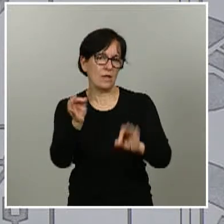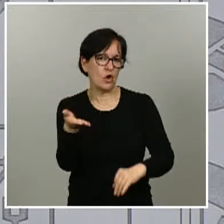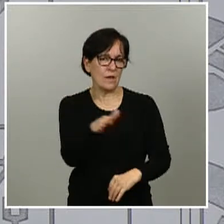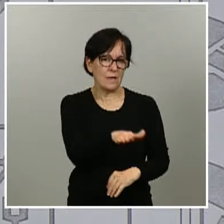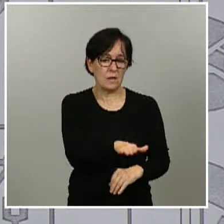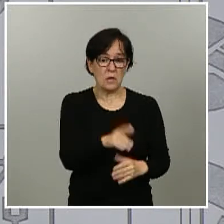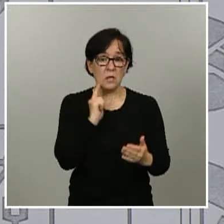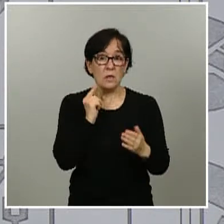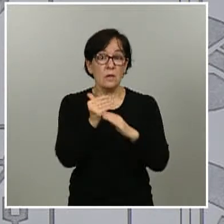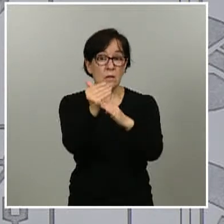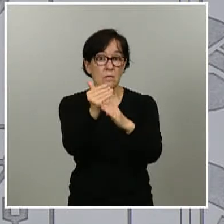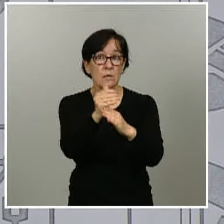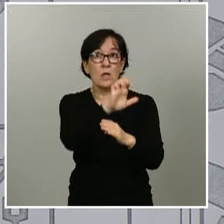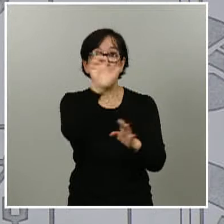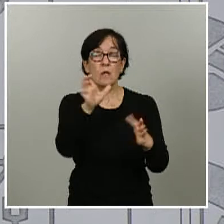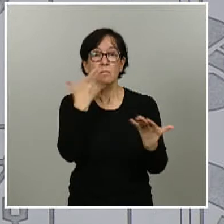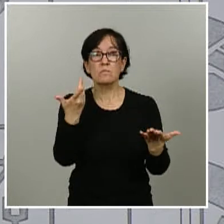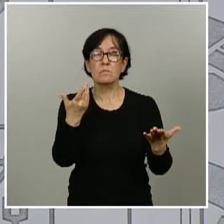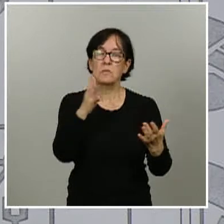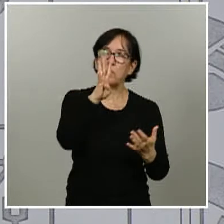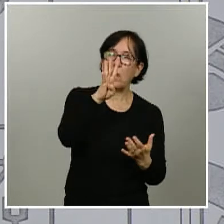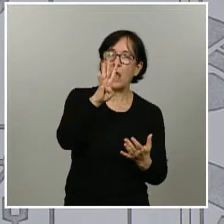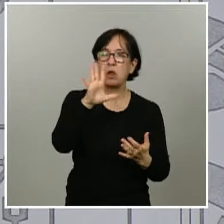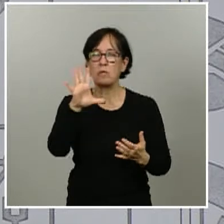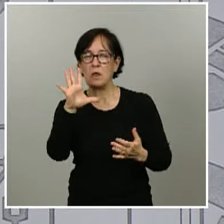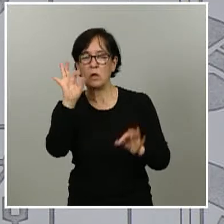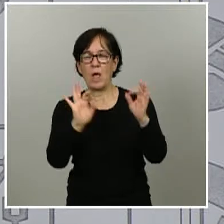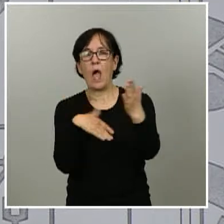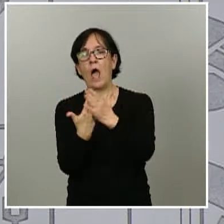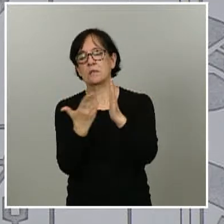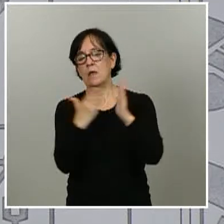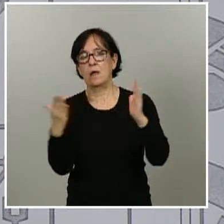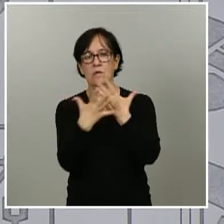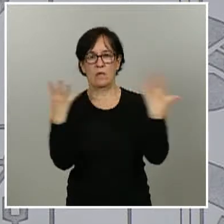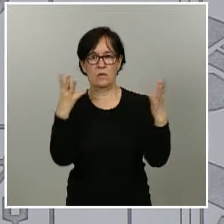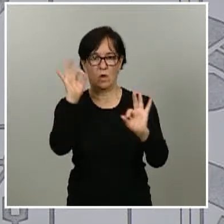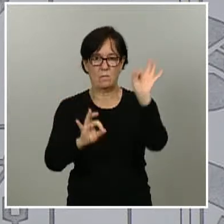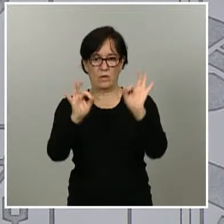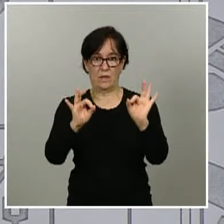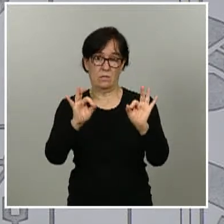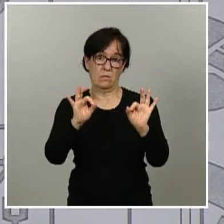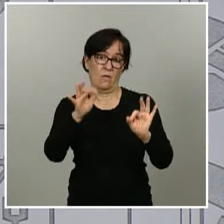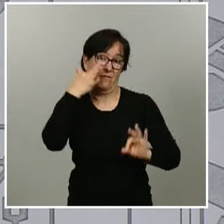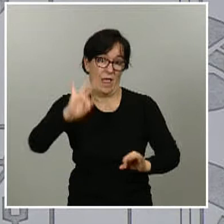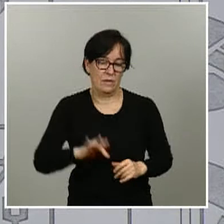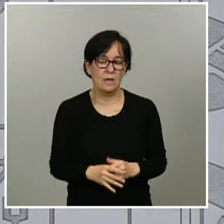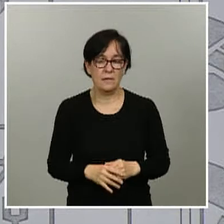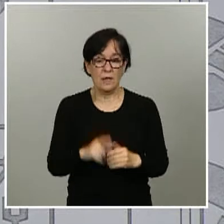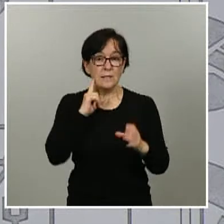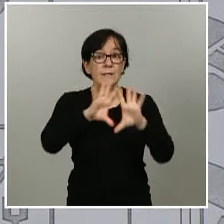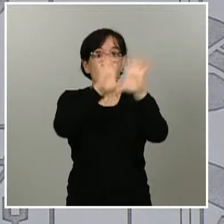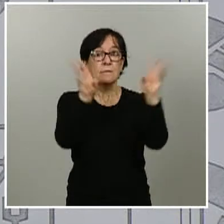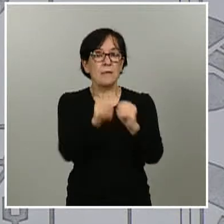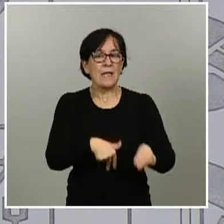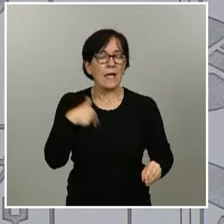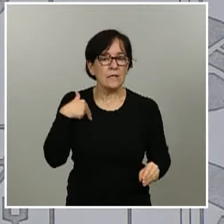tenemos letalidades de entre el 4 y el 5 hasta el 19% que tiene Francia. Sí que es verdad que a nivel global esa